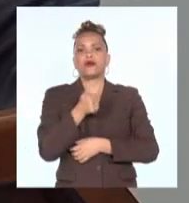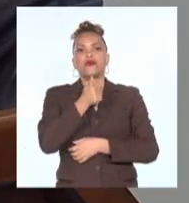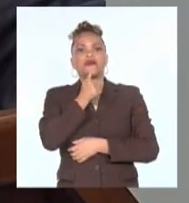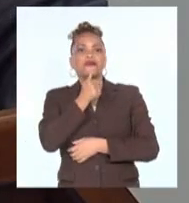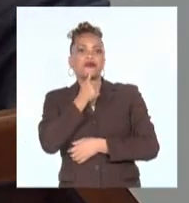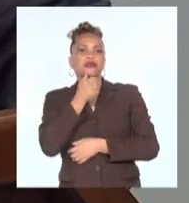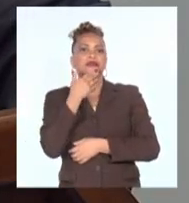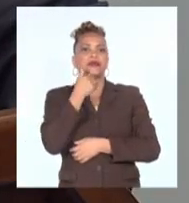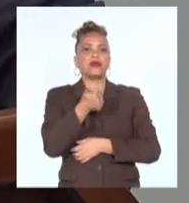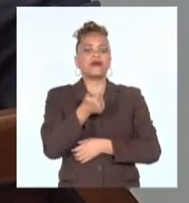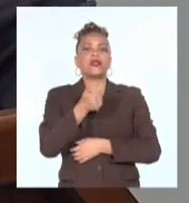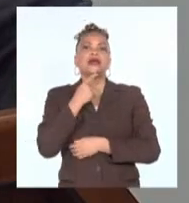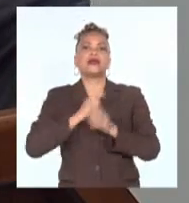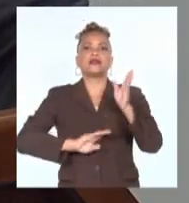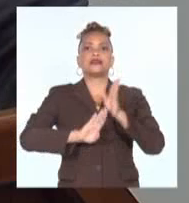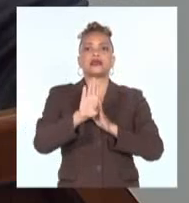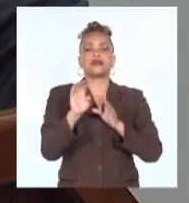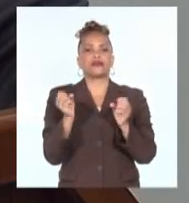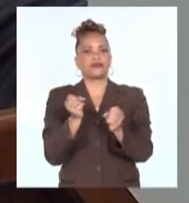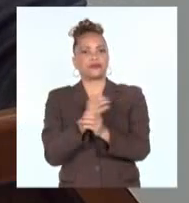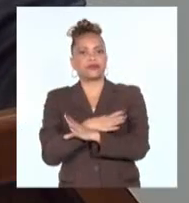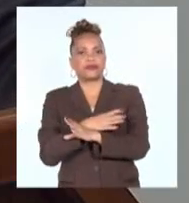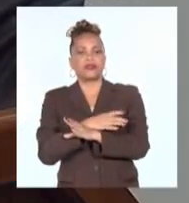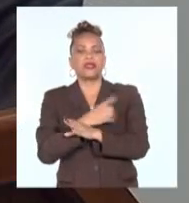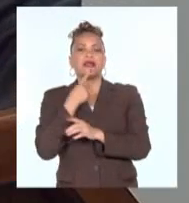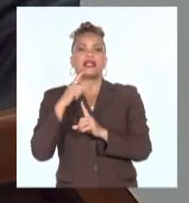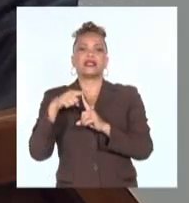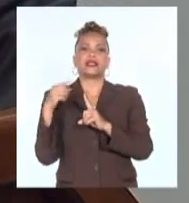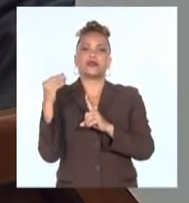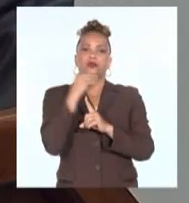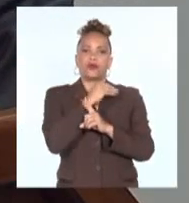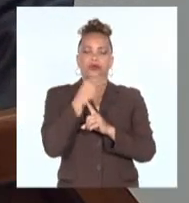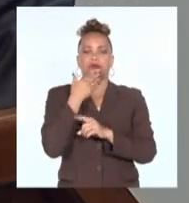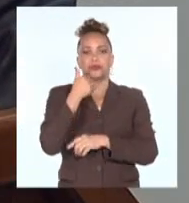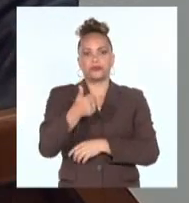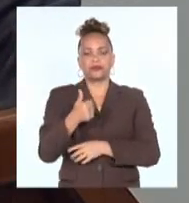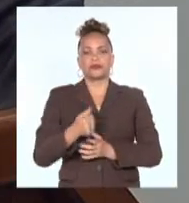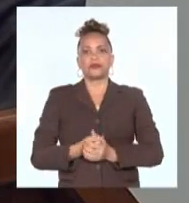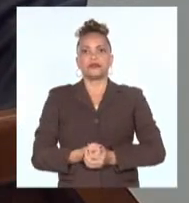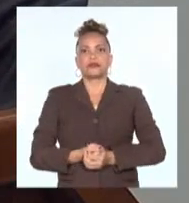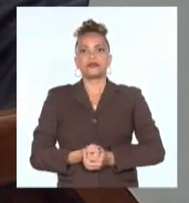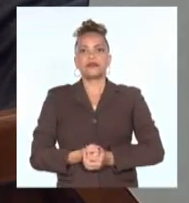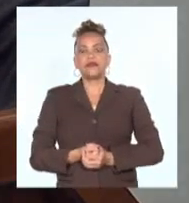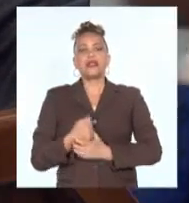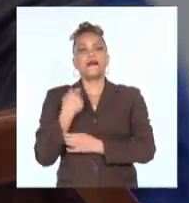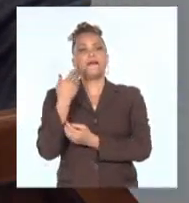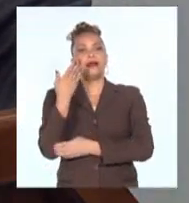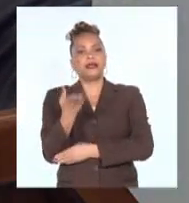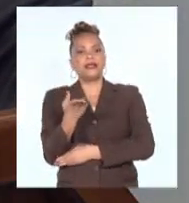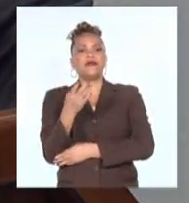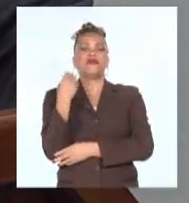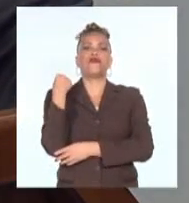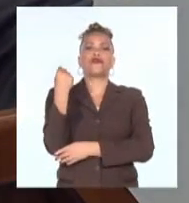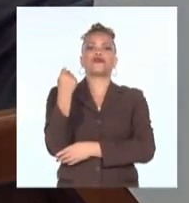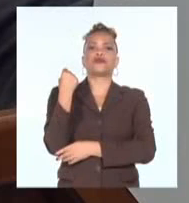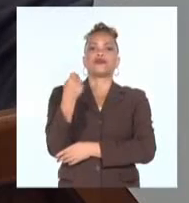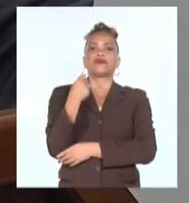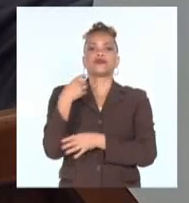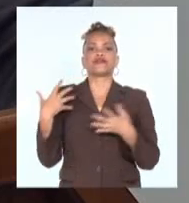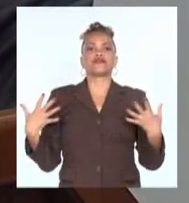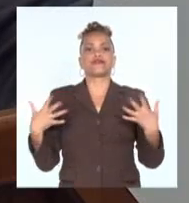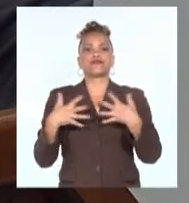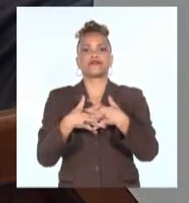la transferencia y la difusión de tecnologías. Bajo esta línea, exhortamos a fortalecer la cooperación internacional